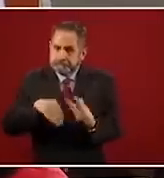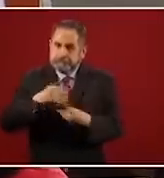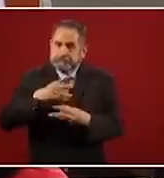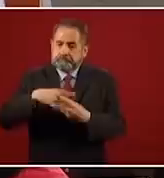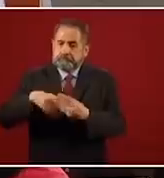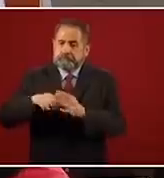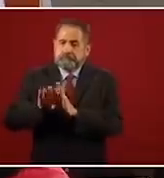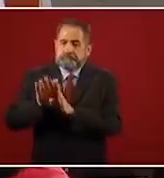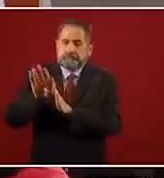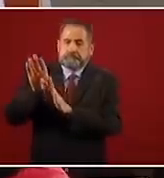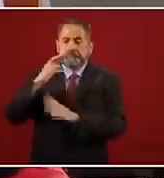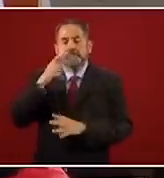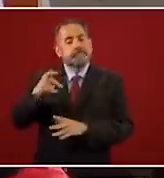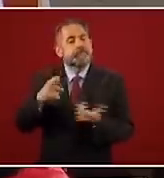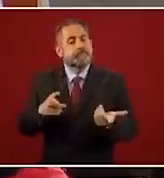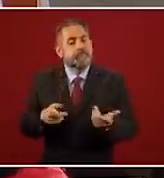campos,